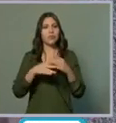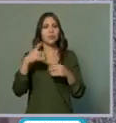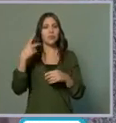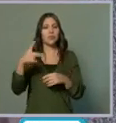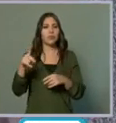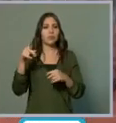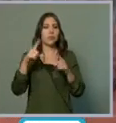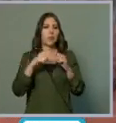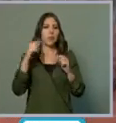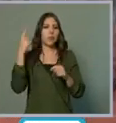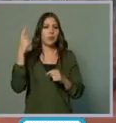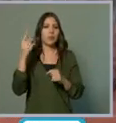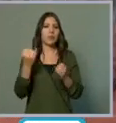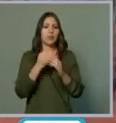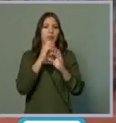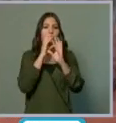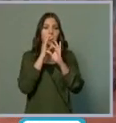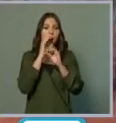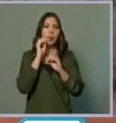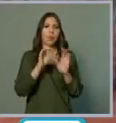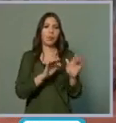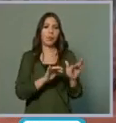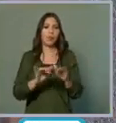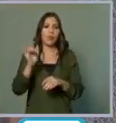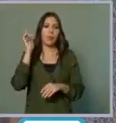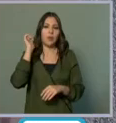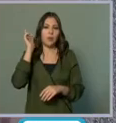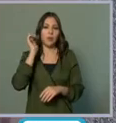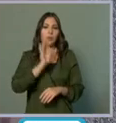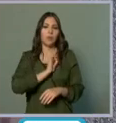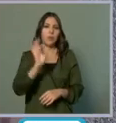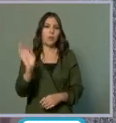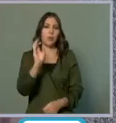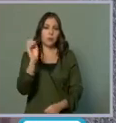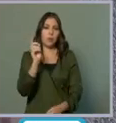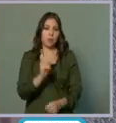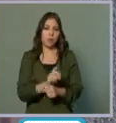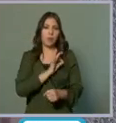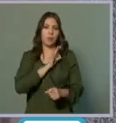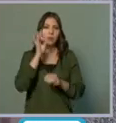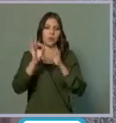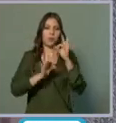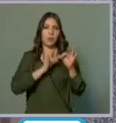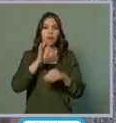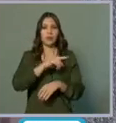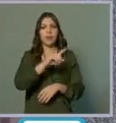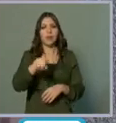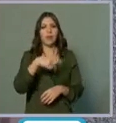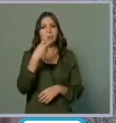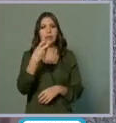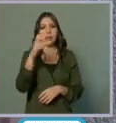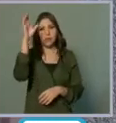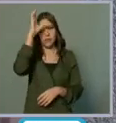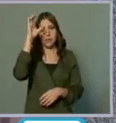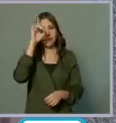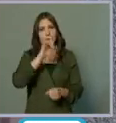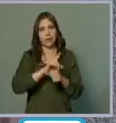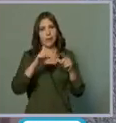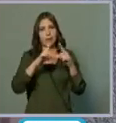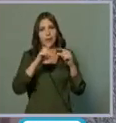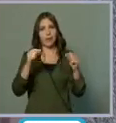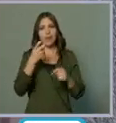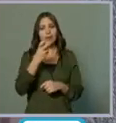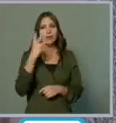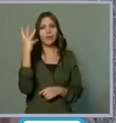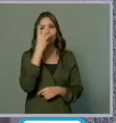piano. Espero que tener la oportunidad de promover esta cultura japonesa mediante